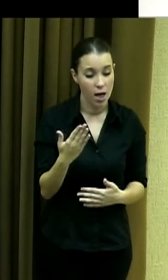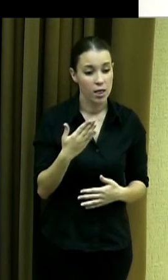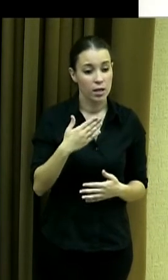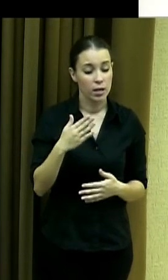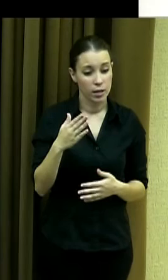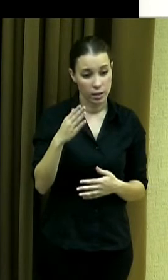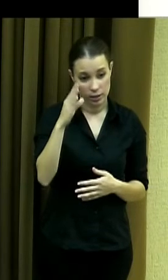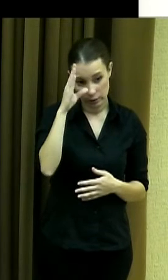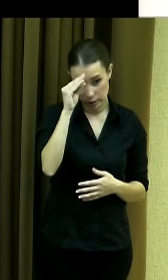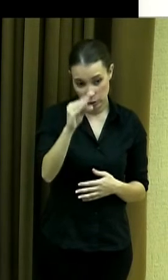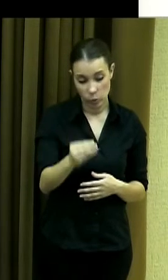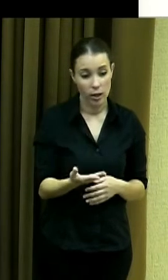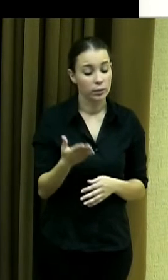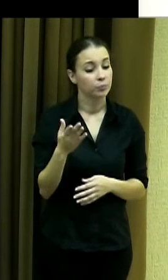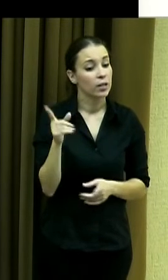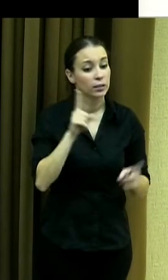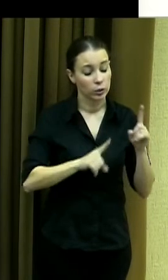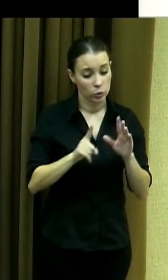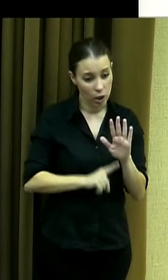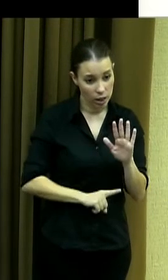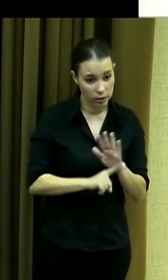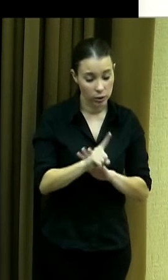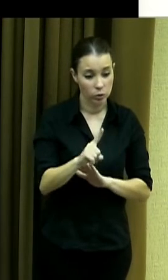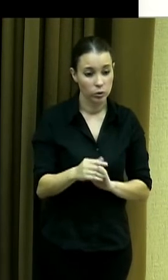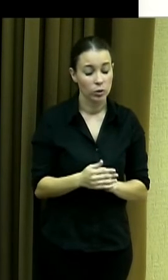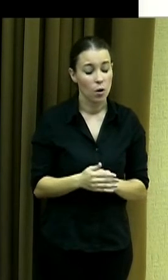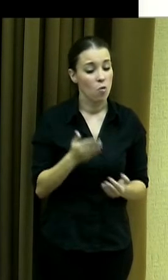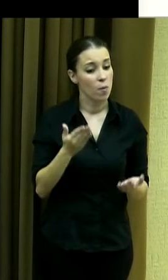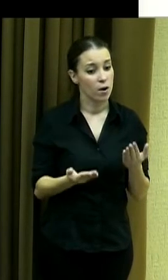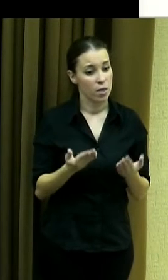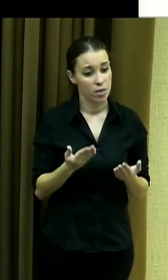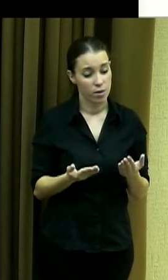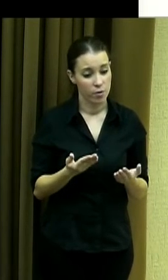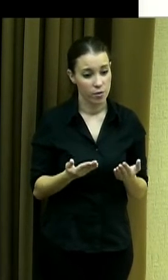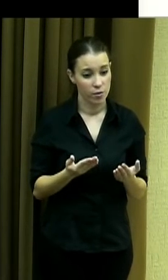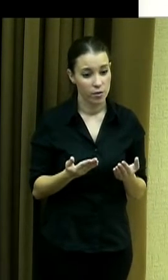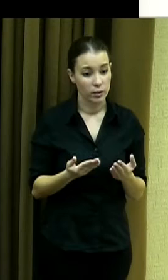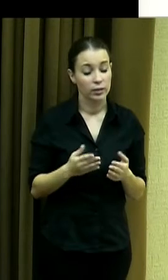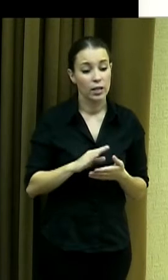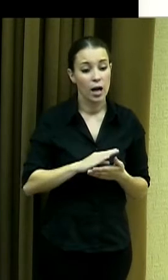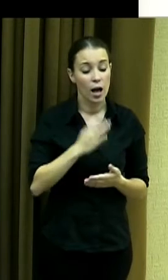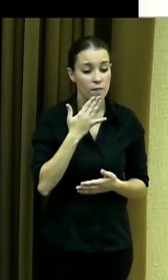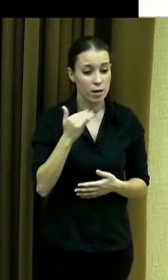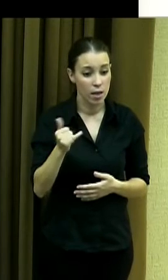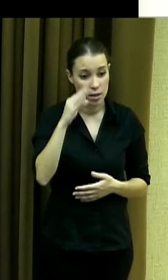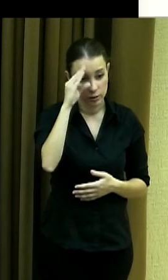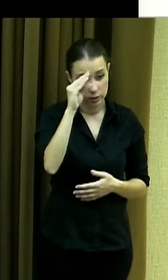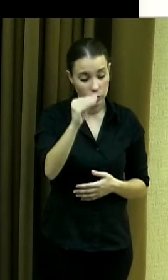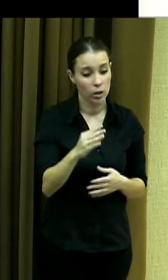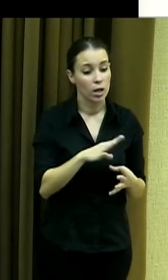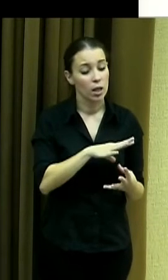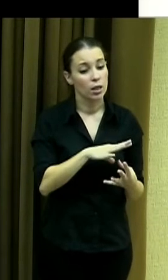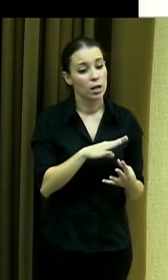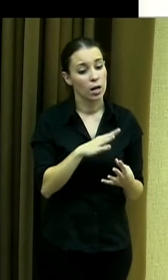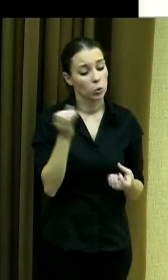Trastornos del Desarrollo. Se hace una valoración de las habilidades intelectuales, de la conducta adaptativa, el